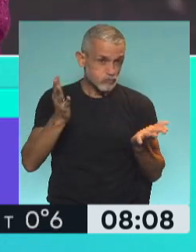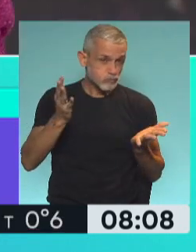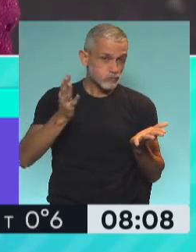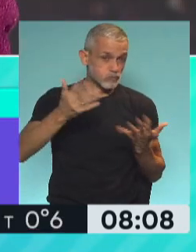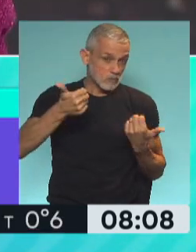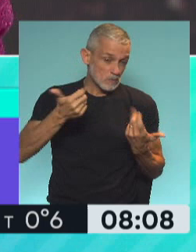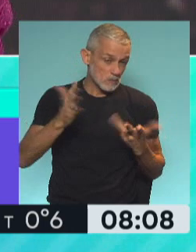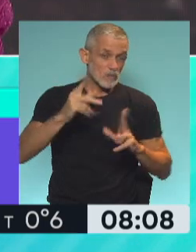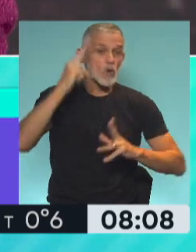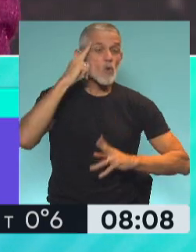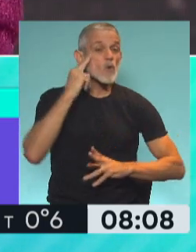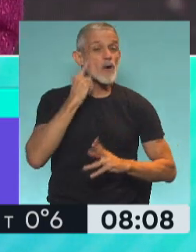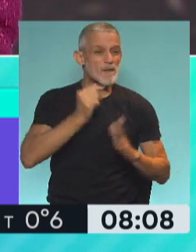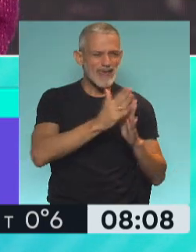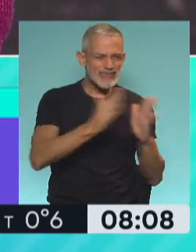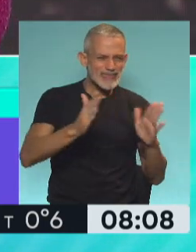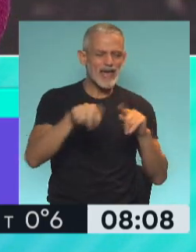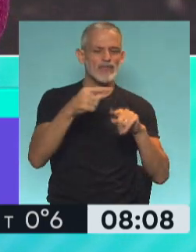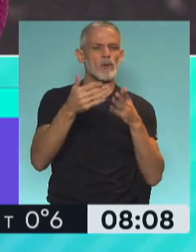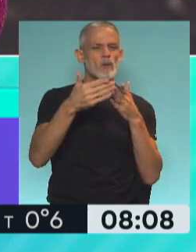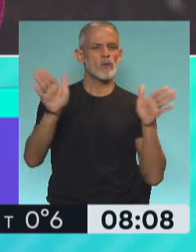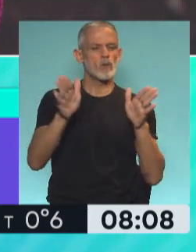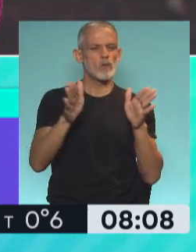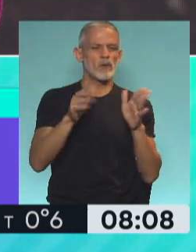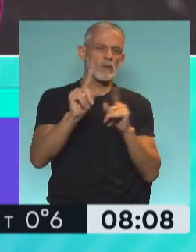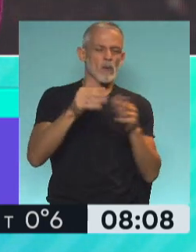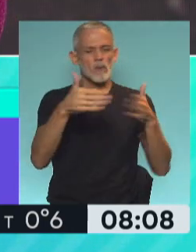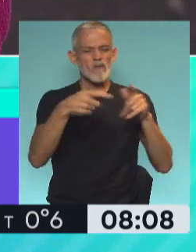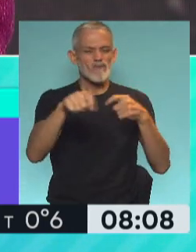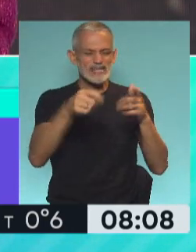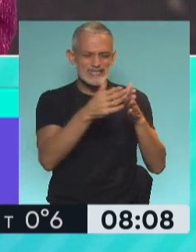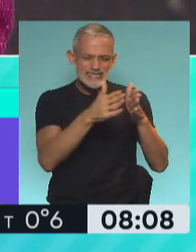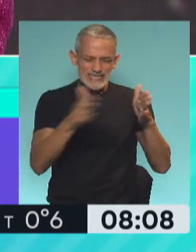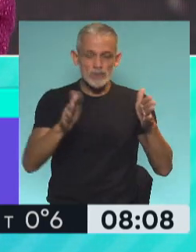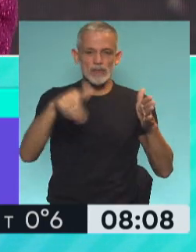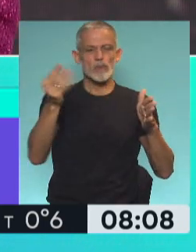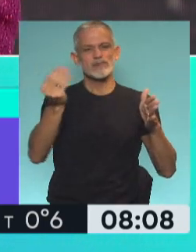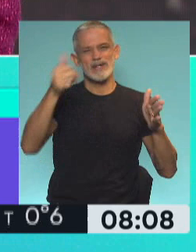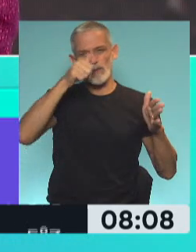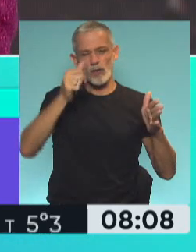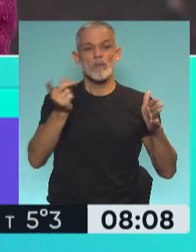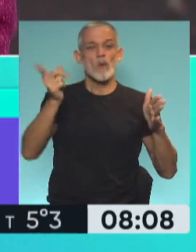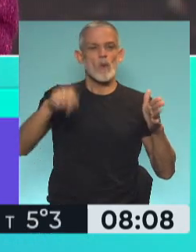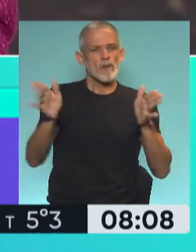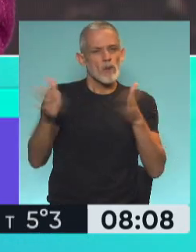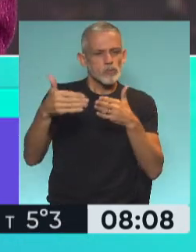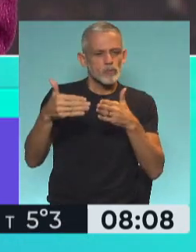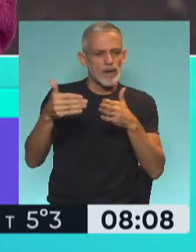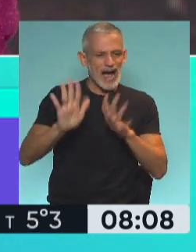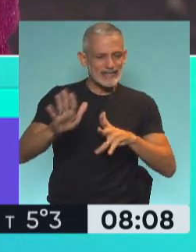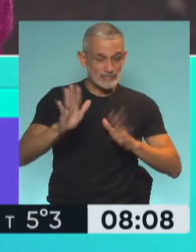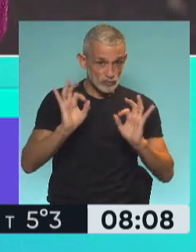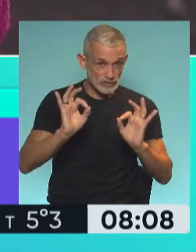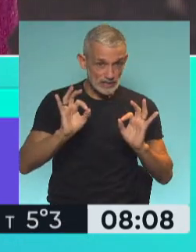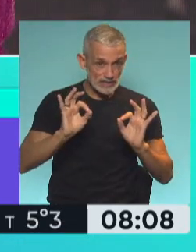en cuenta que son 9 días, luego se vuelve a una restricción más flexible y recién se retoma el primer fin de semana de junio? ¿Alcanza